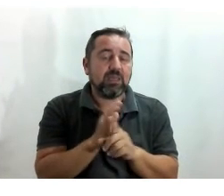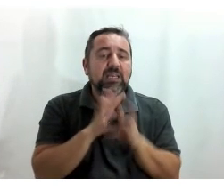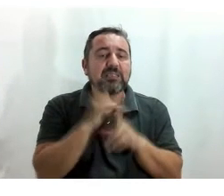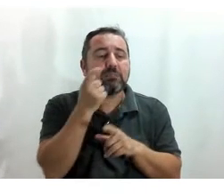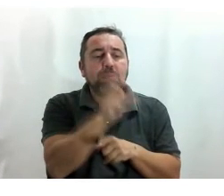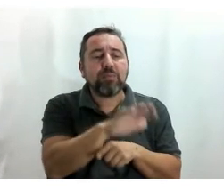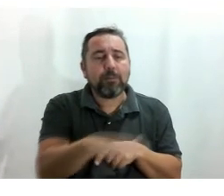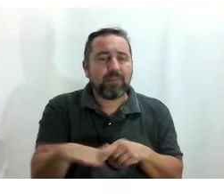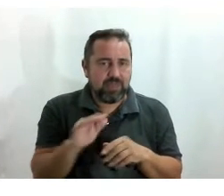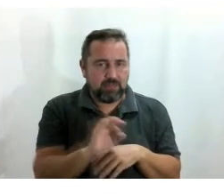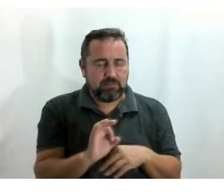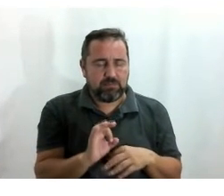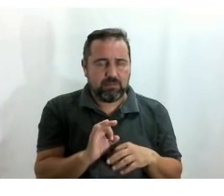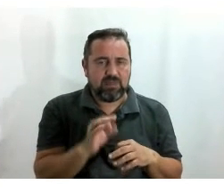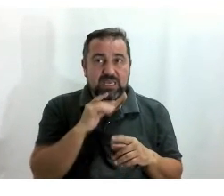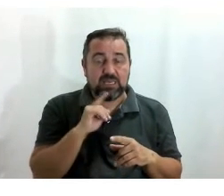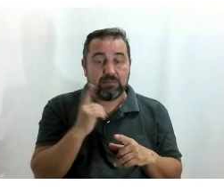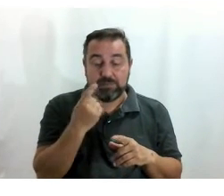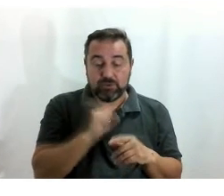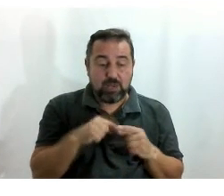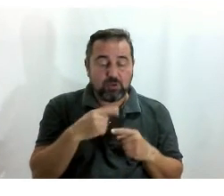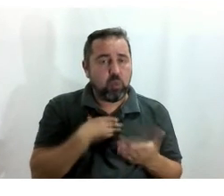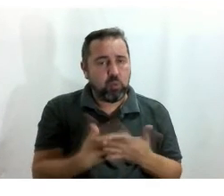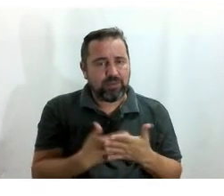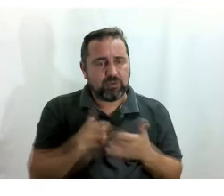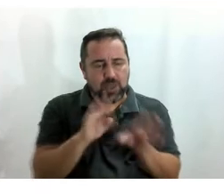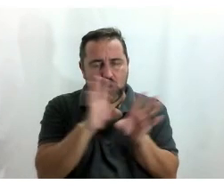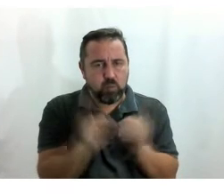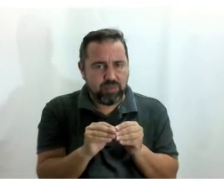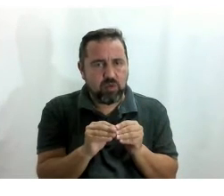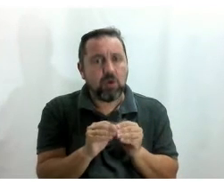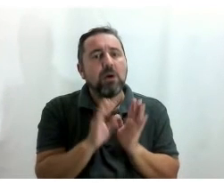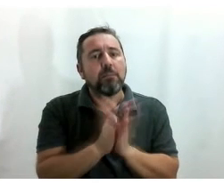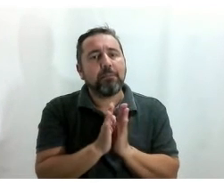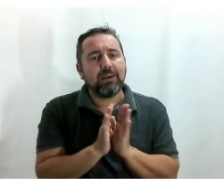pediátrica. Y a primeros de año, el documento está ya concluido,